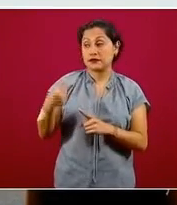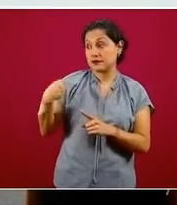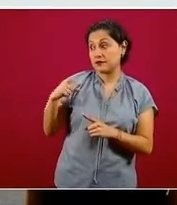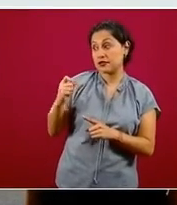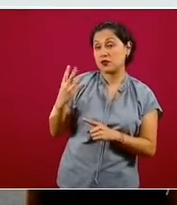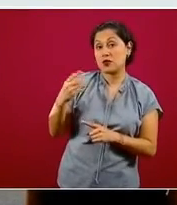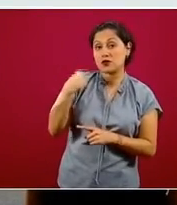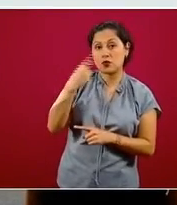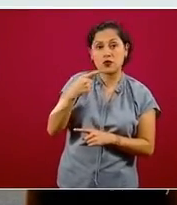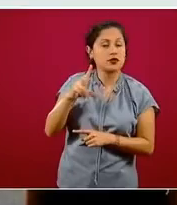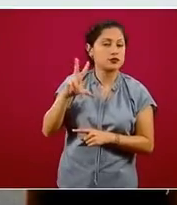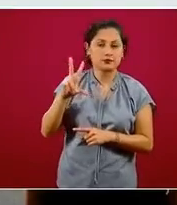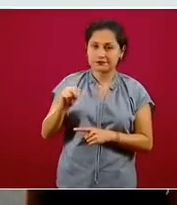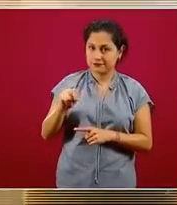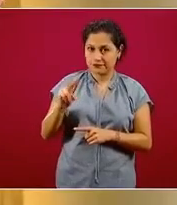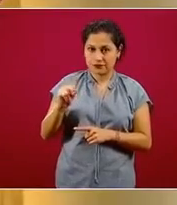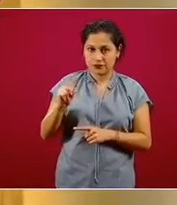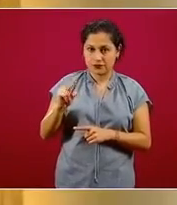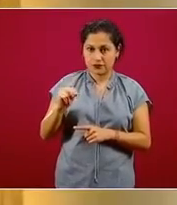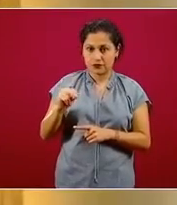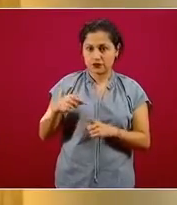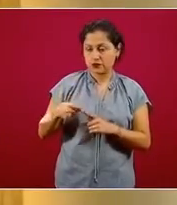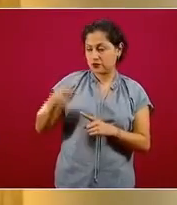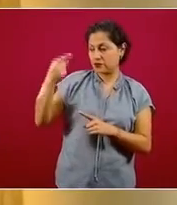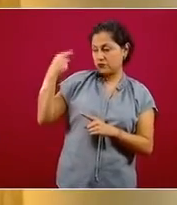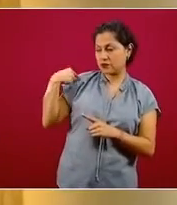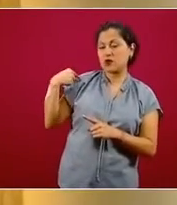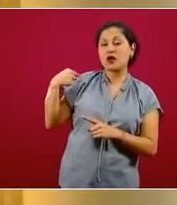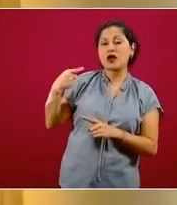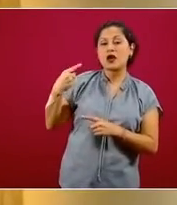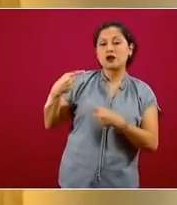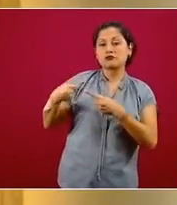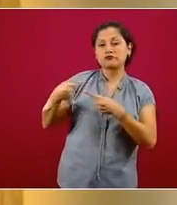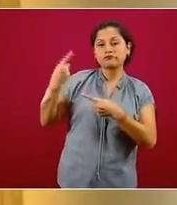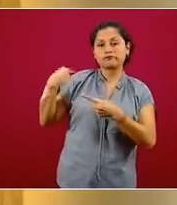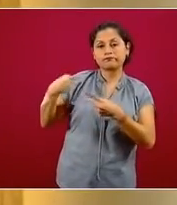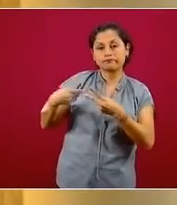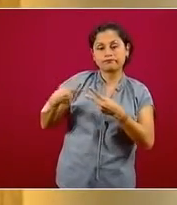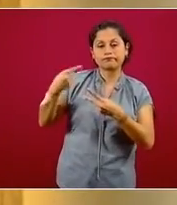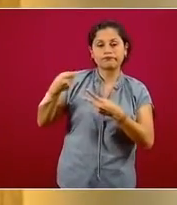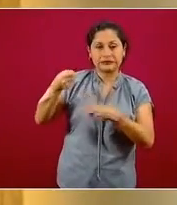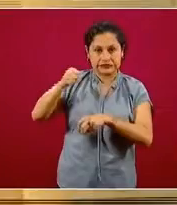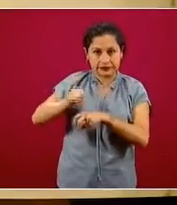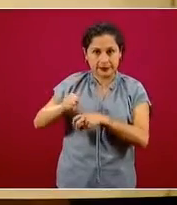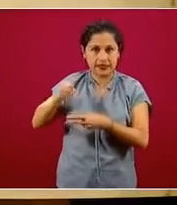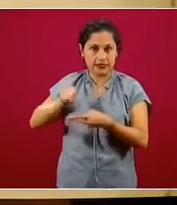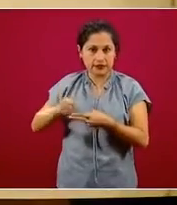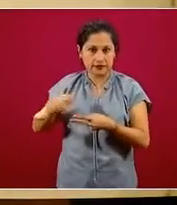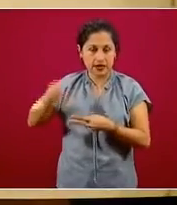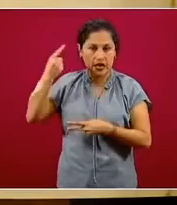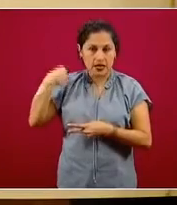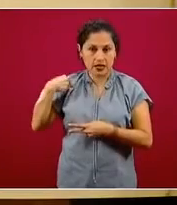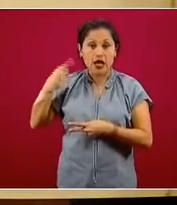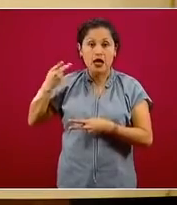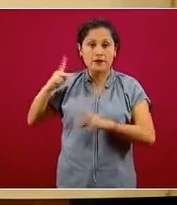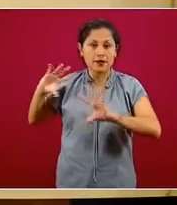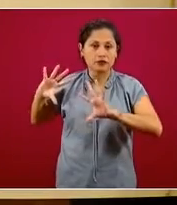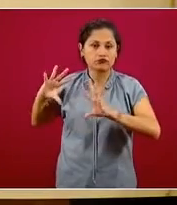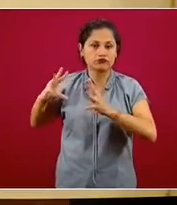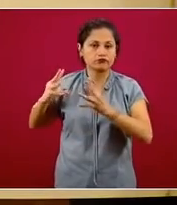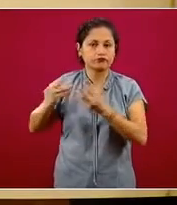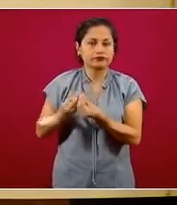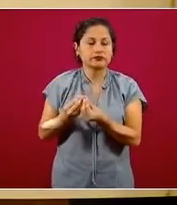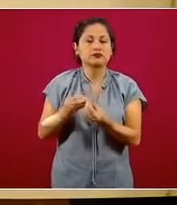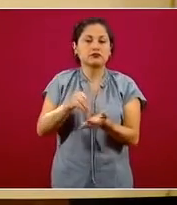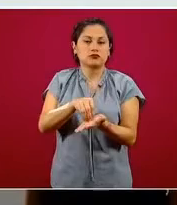24 horas, ocurrieron prácticamente en las últimas 2 semanas y media, pero se van lógicamente integrando